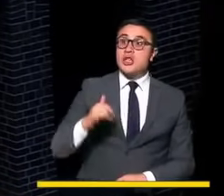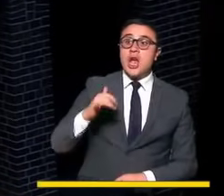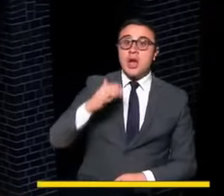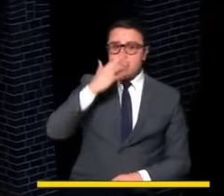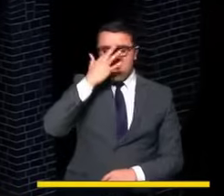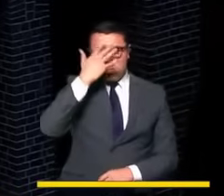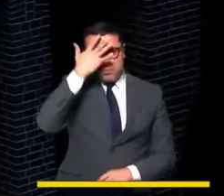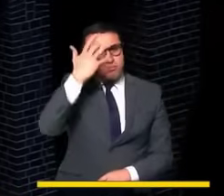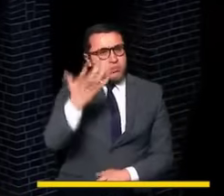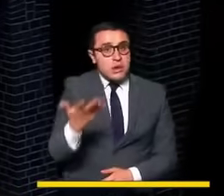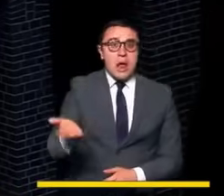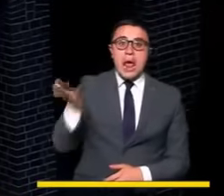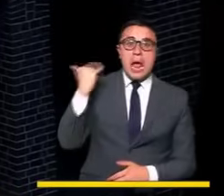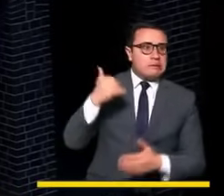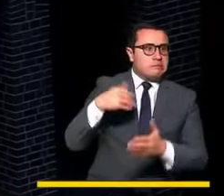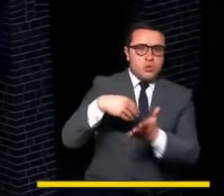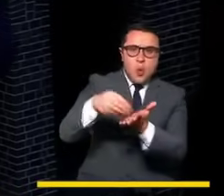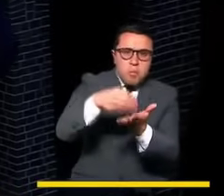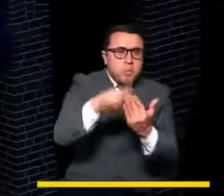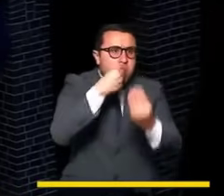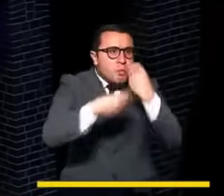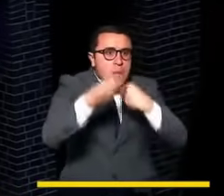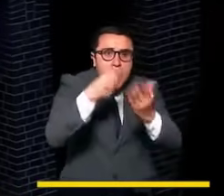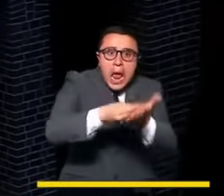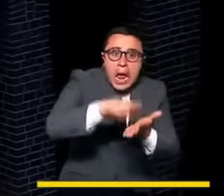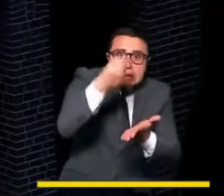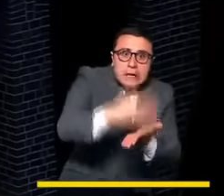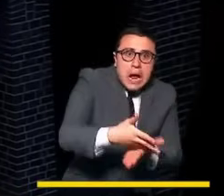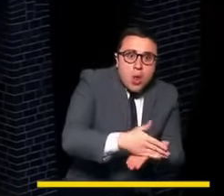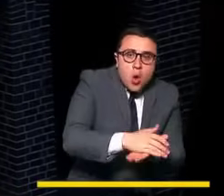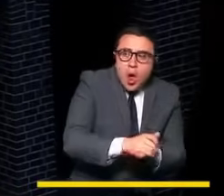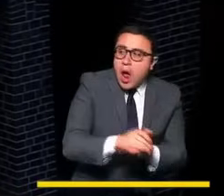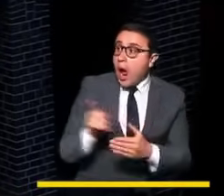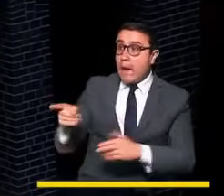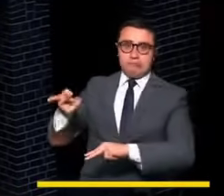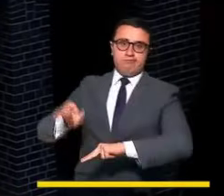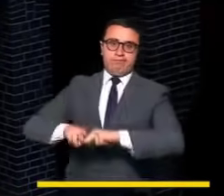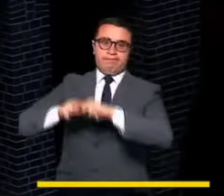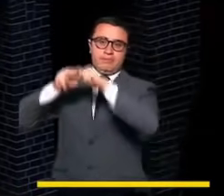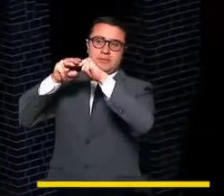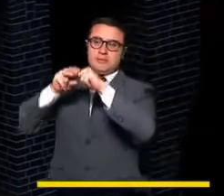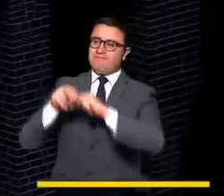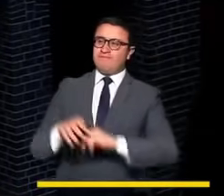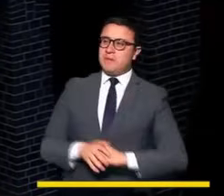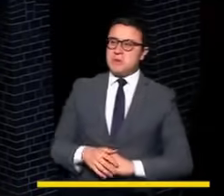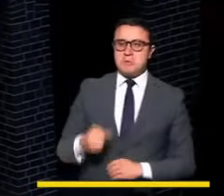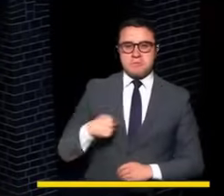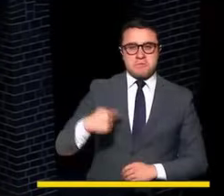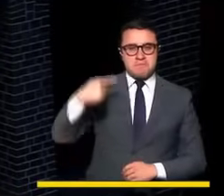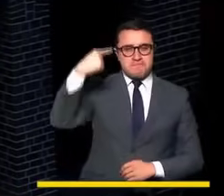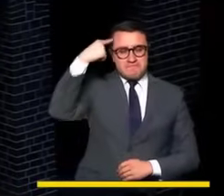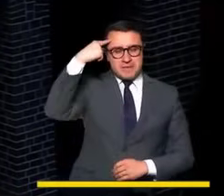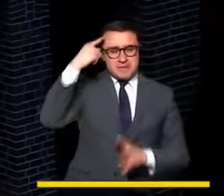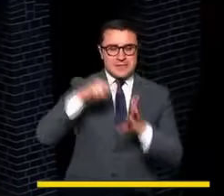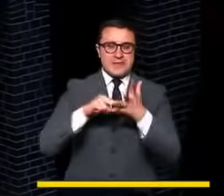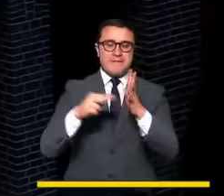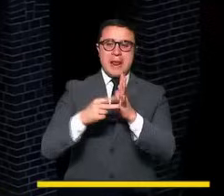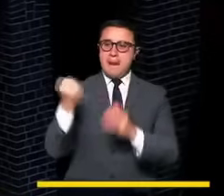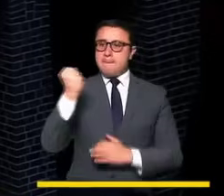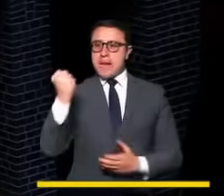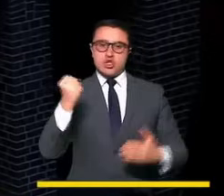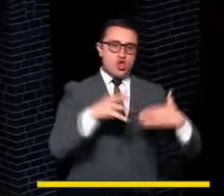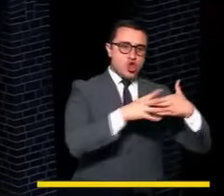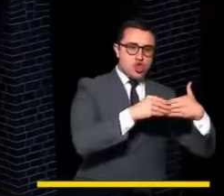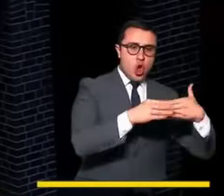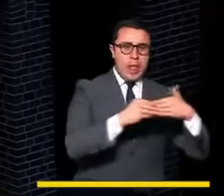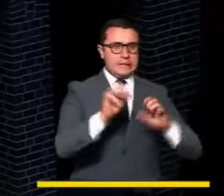tasa de interés era la inflación. Yo siempre he pensado que es más bien la defensa del peso frente al dólar. Pero no